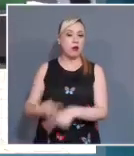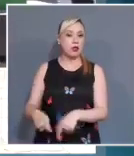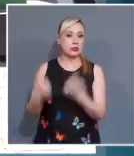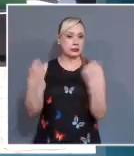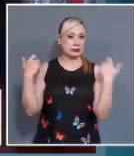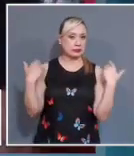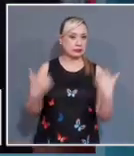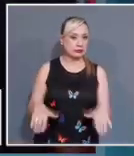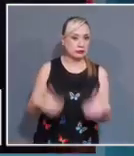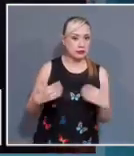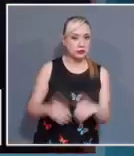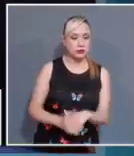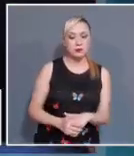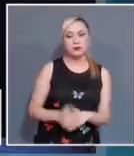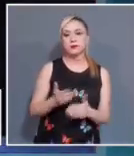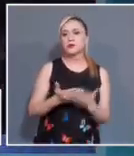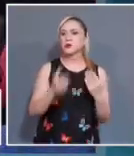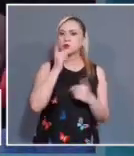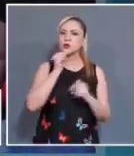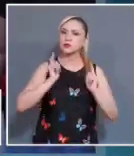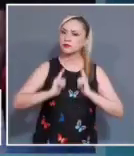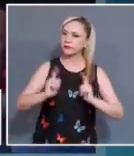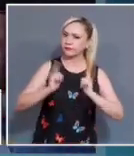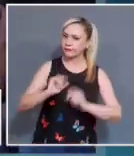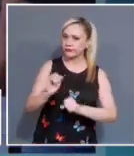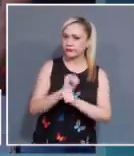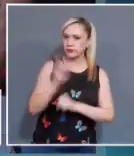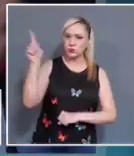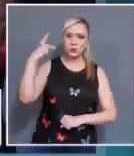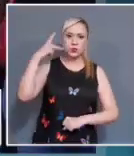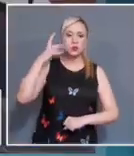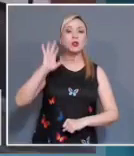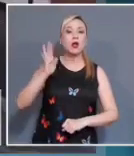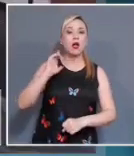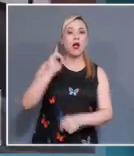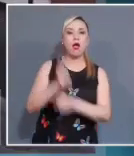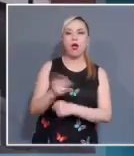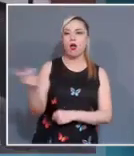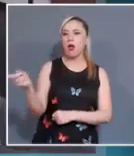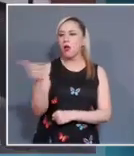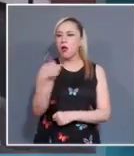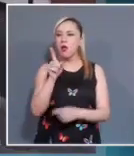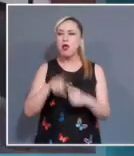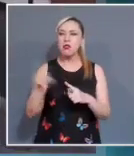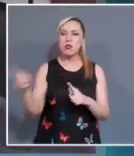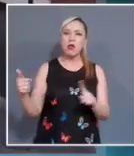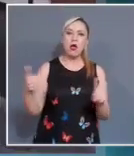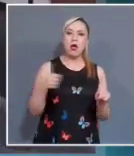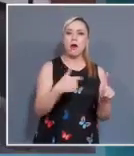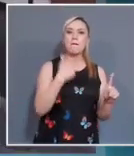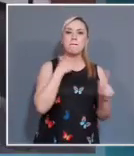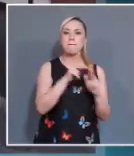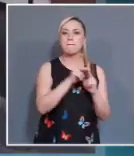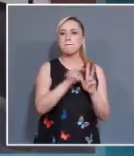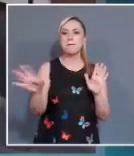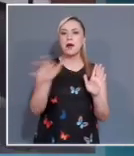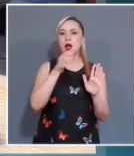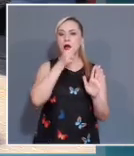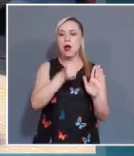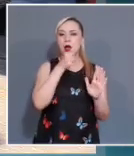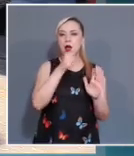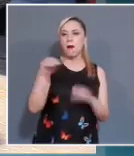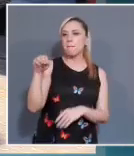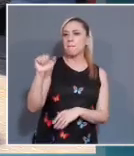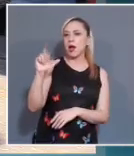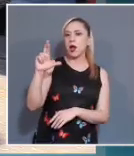dio a conocer que ya han sido identificados los homicidas del periodista Marco Aurelio Ramírez. Por su parte, Naciones Unidas demandó